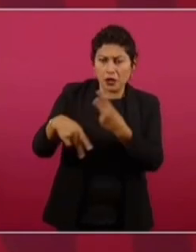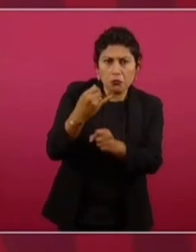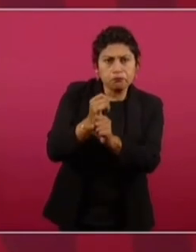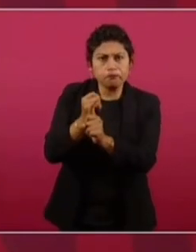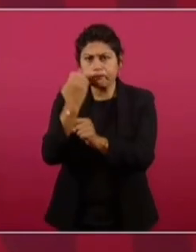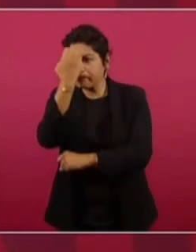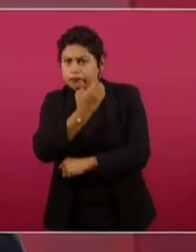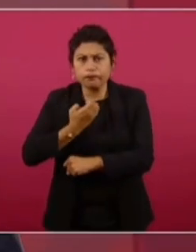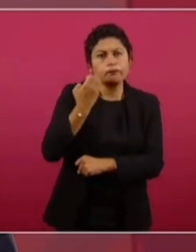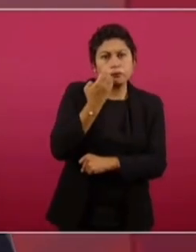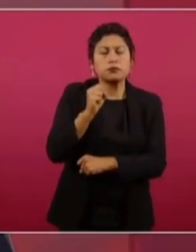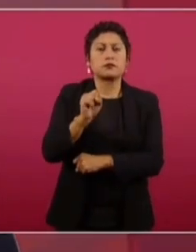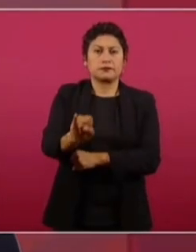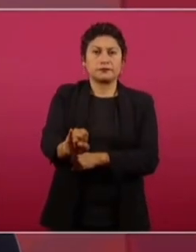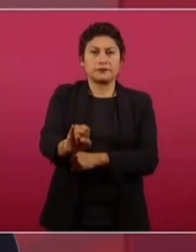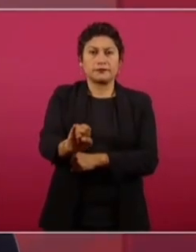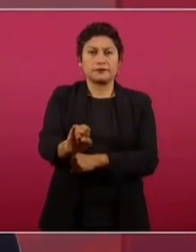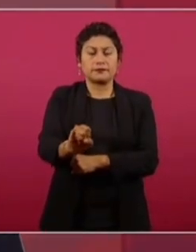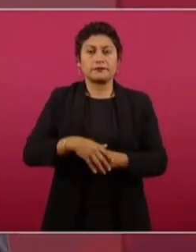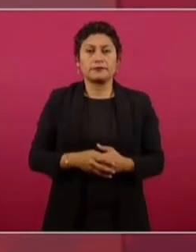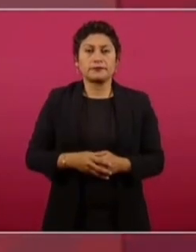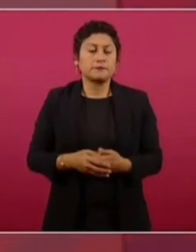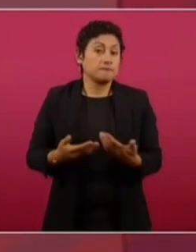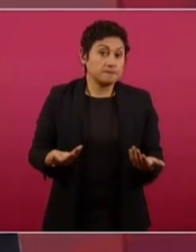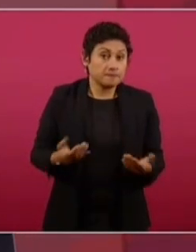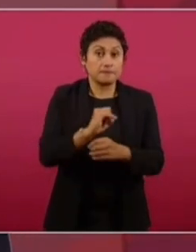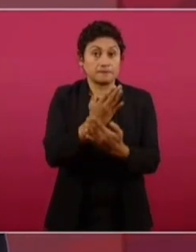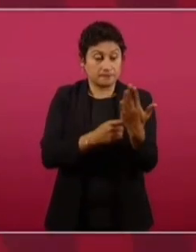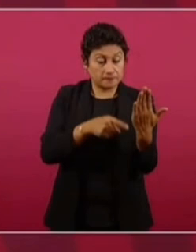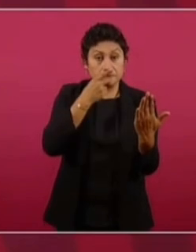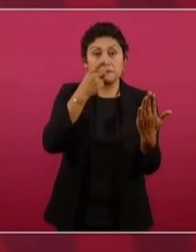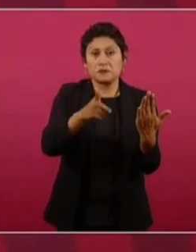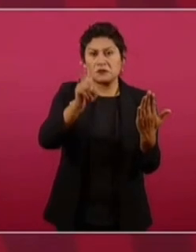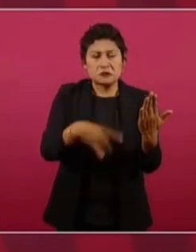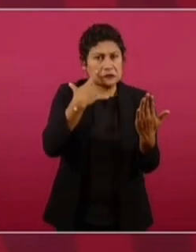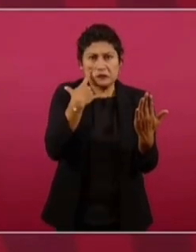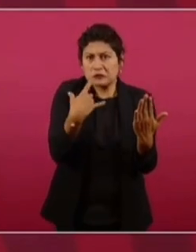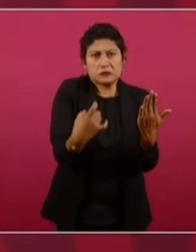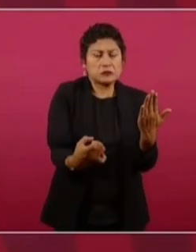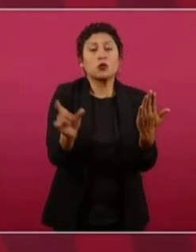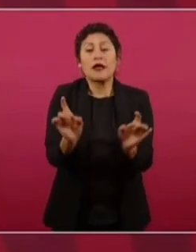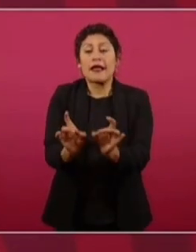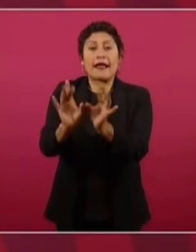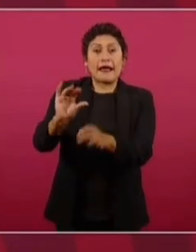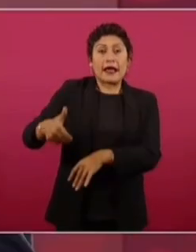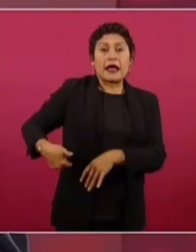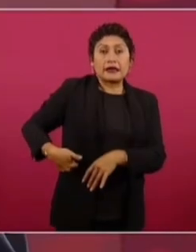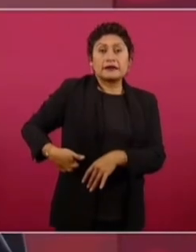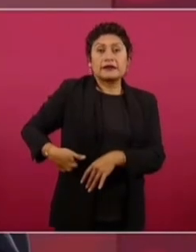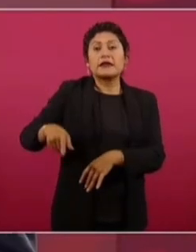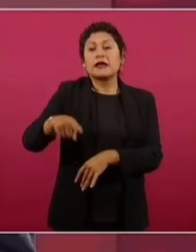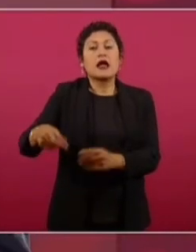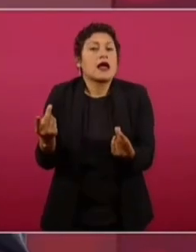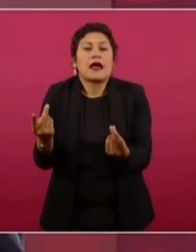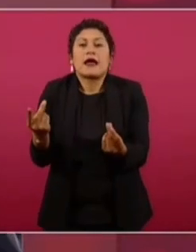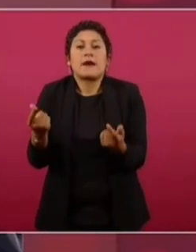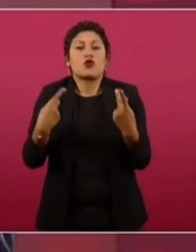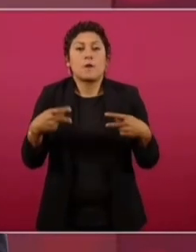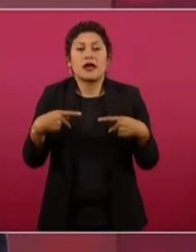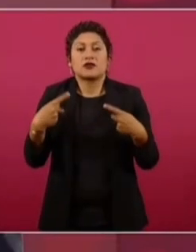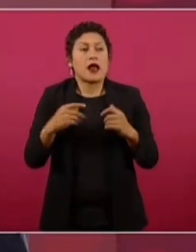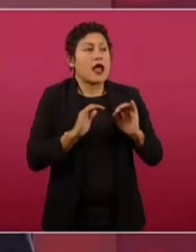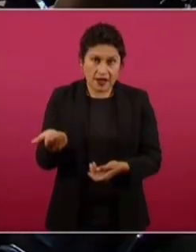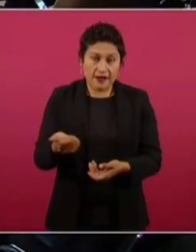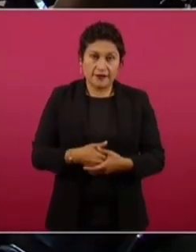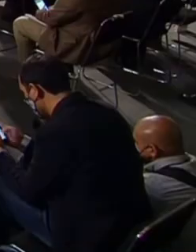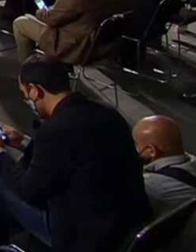¿sí?, de manera muy extraña, según el informe que me presentaron. Una vez que sucedió el accidente, fueron a inscribir a los trabajadores al